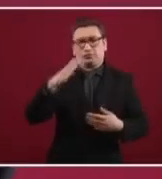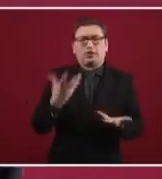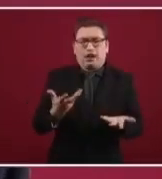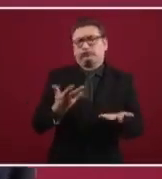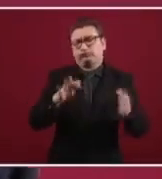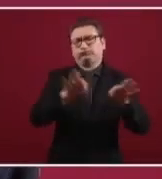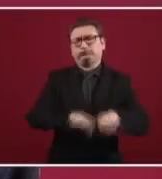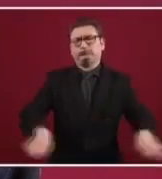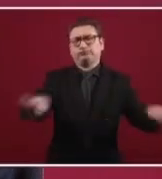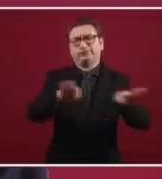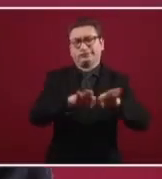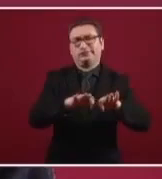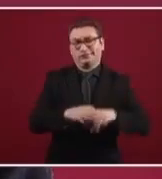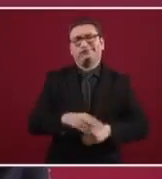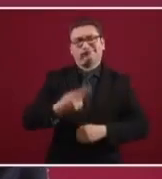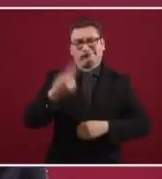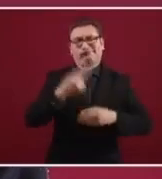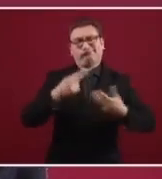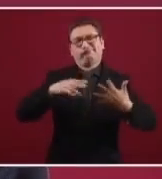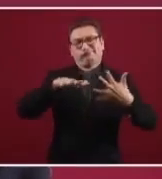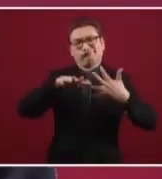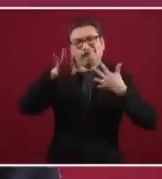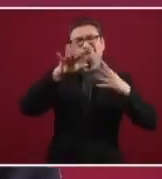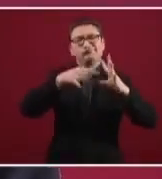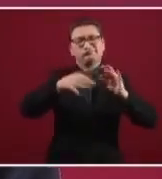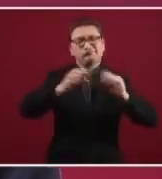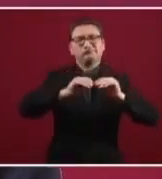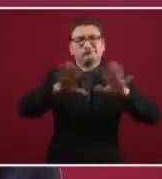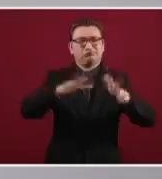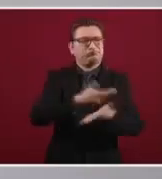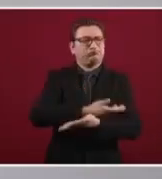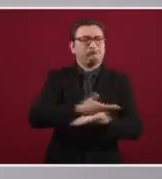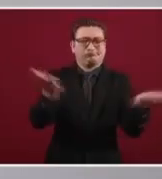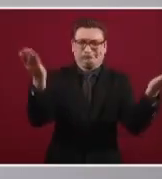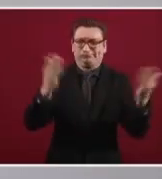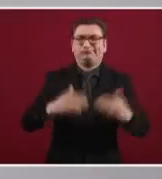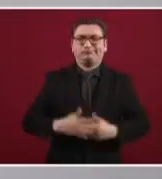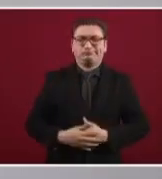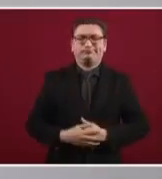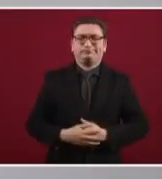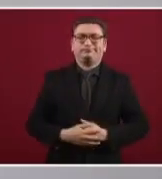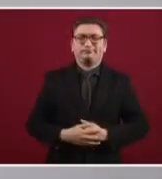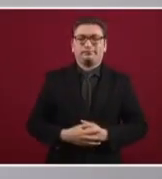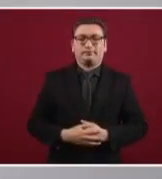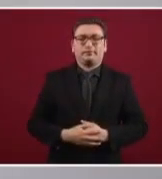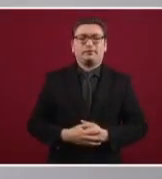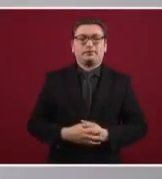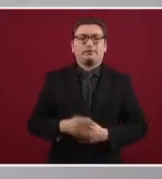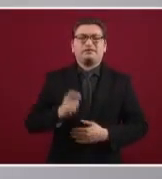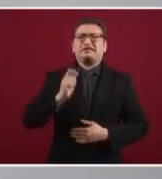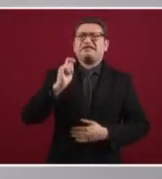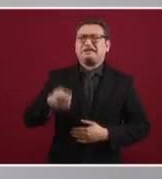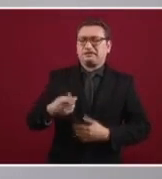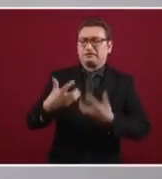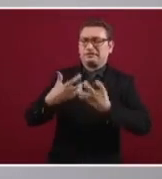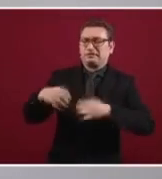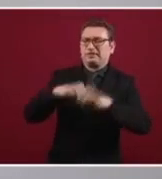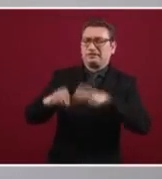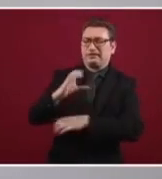importante que sea transparente, que se dé a conocer. ¿Qué es una